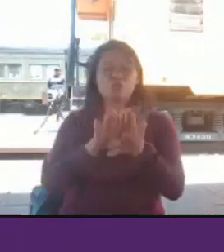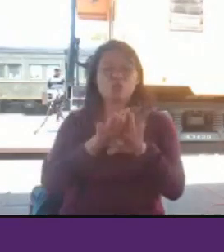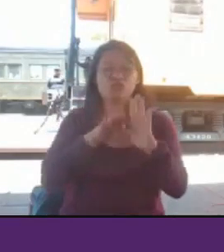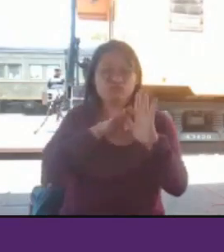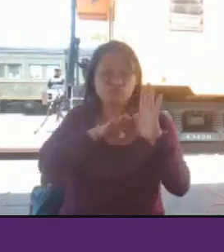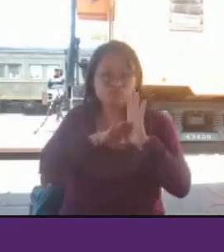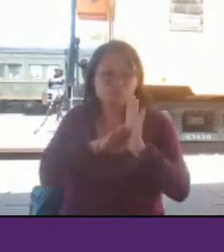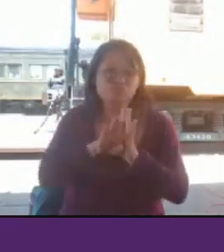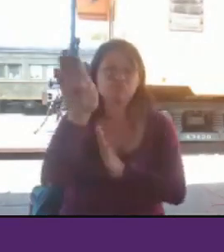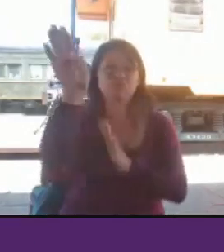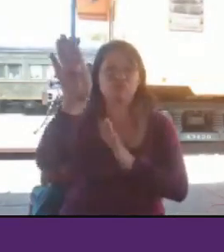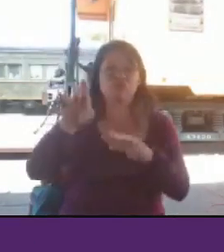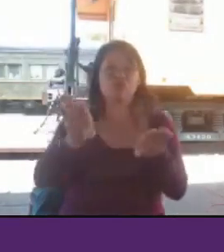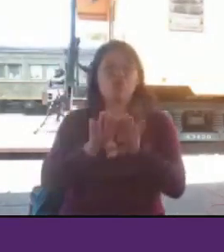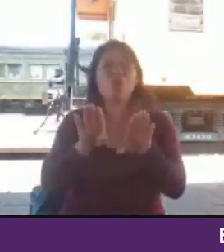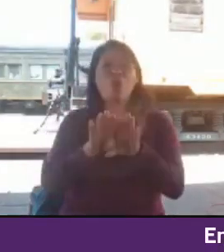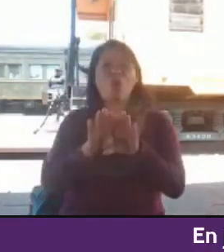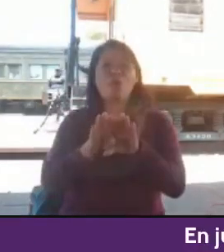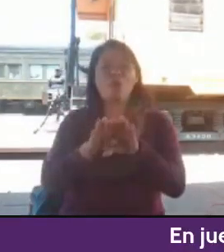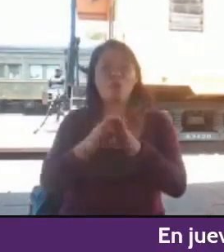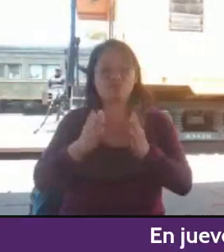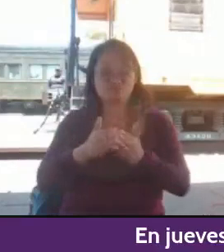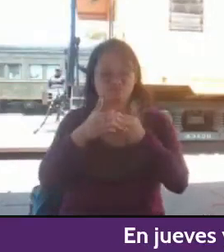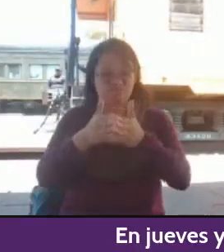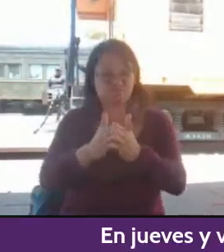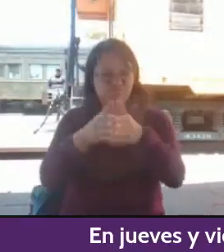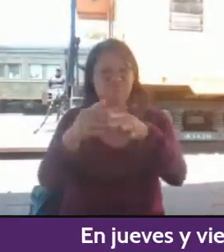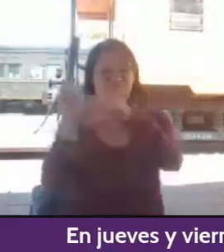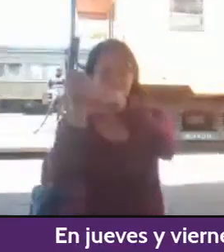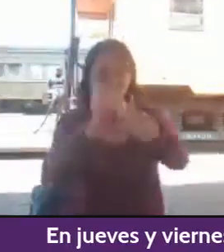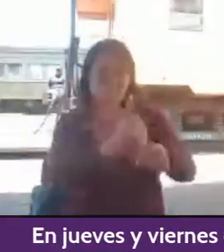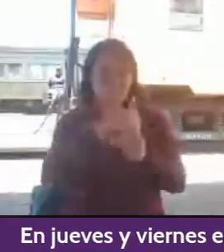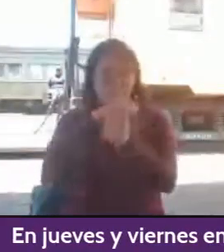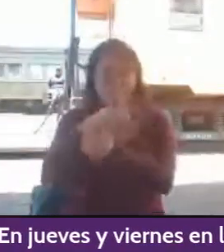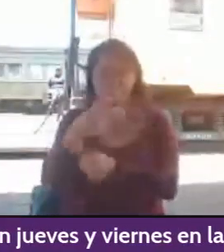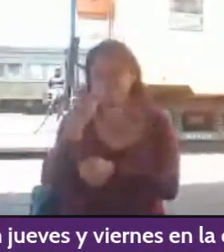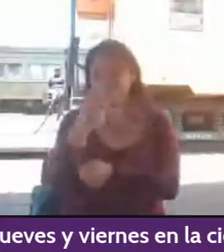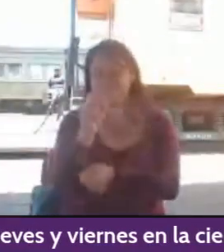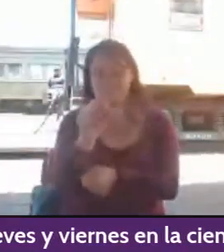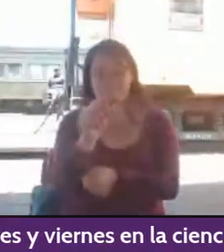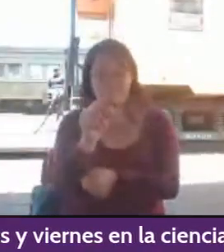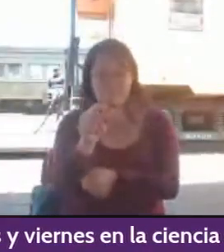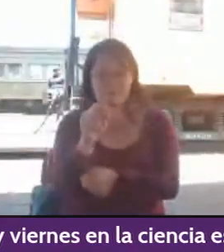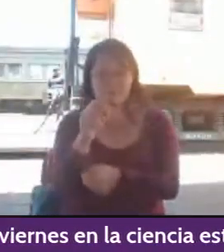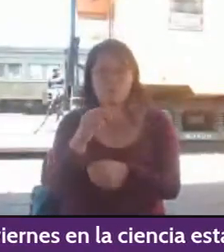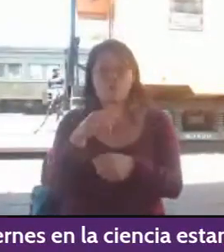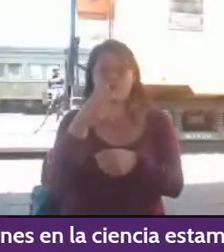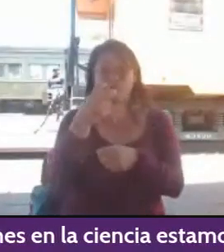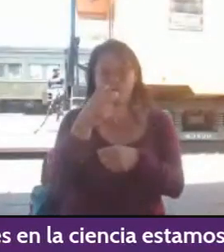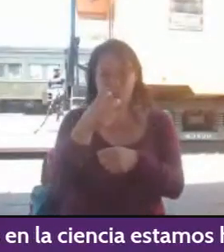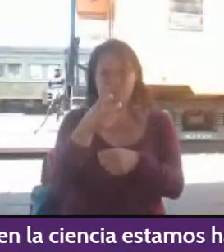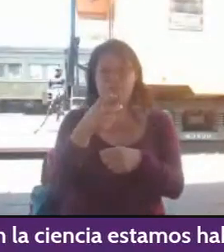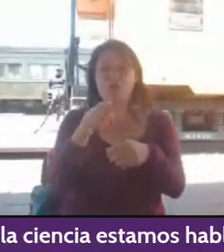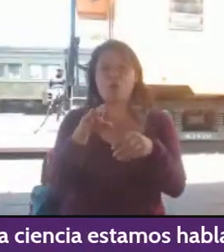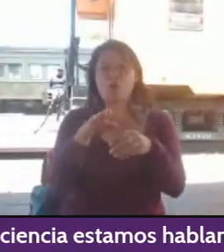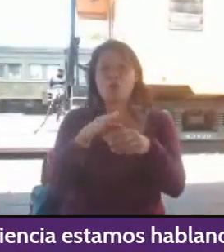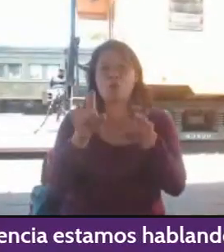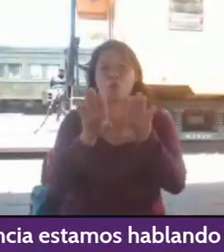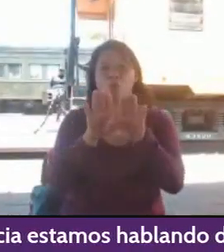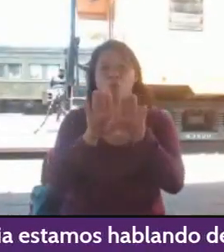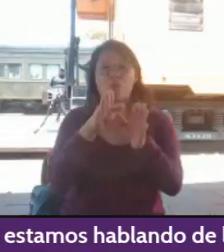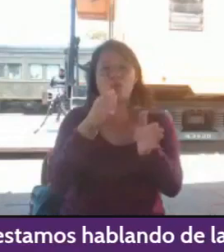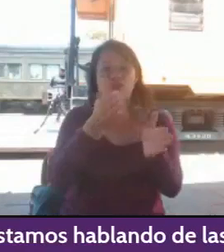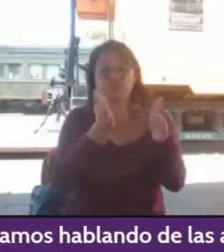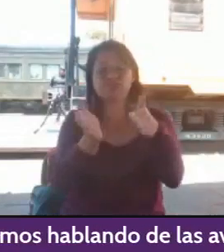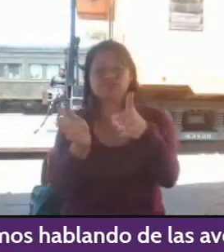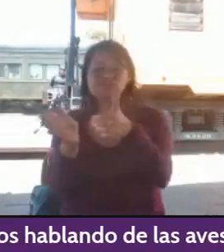remos de un bote, por eso se llaman remeras, y las plumas de la cola van a ser el timón. Es decir, va a dar dirección,